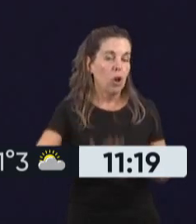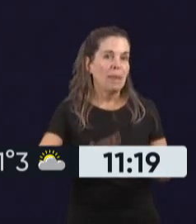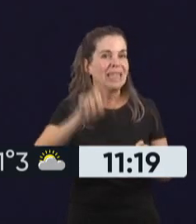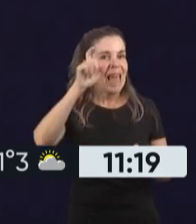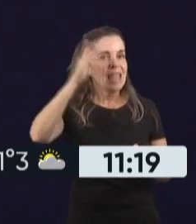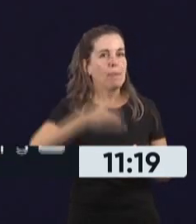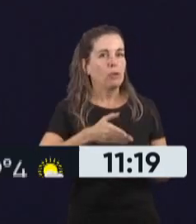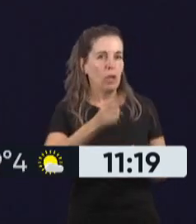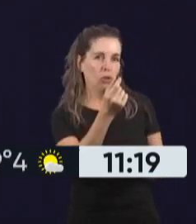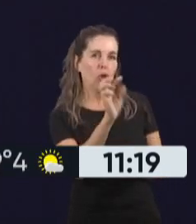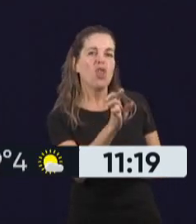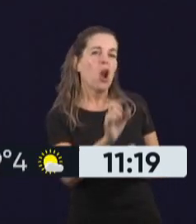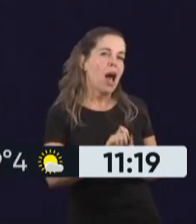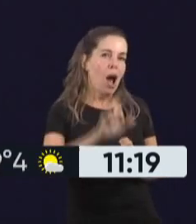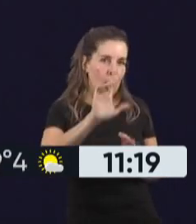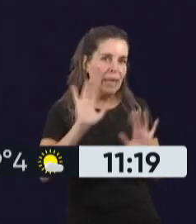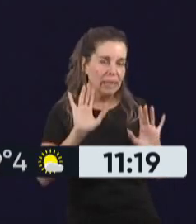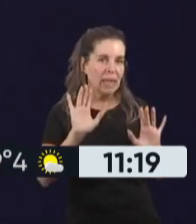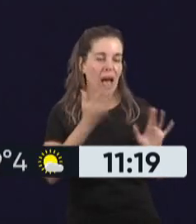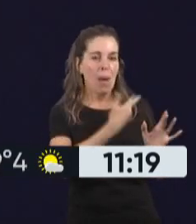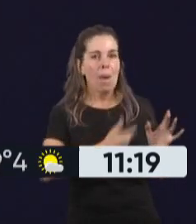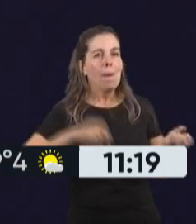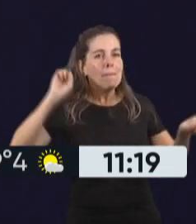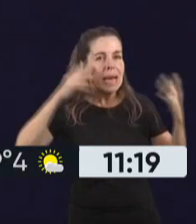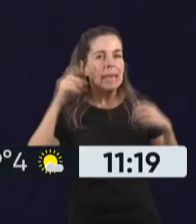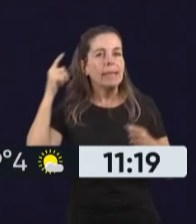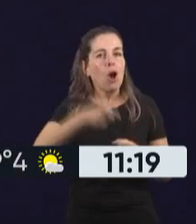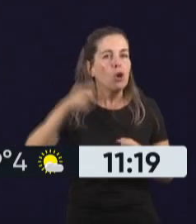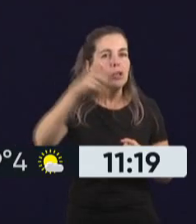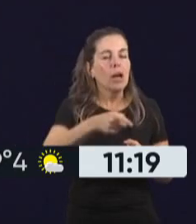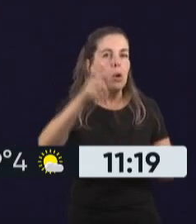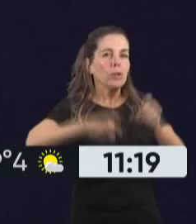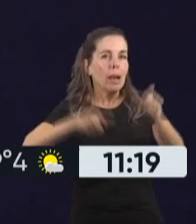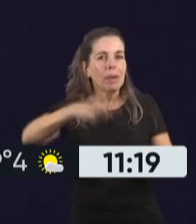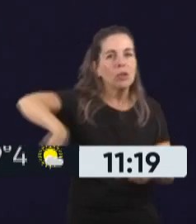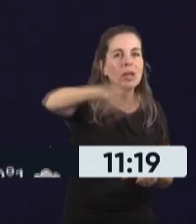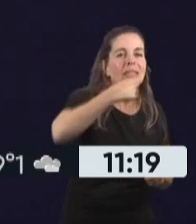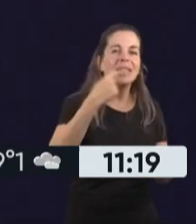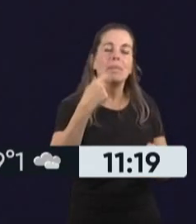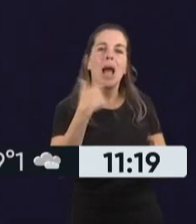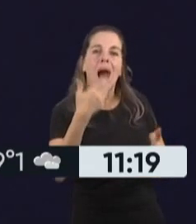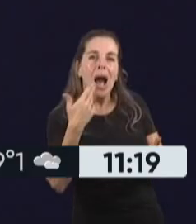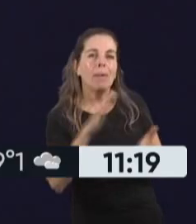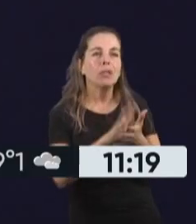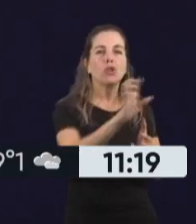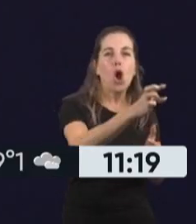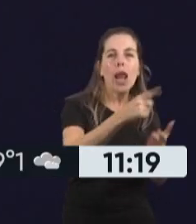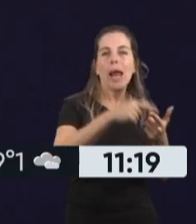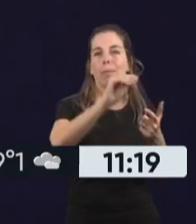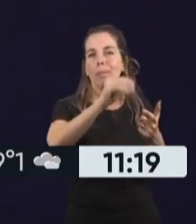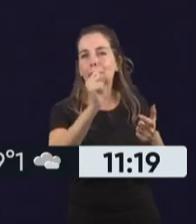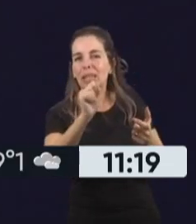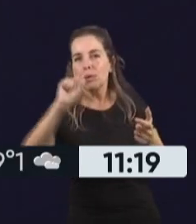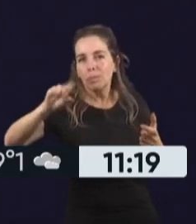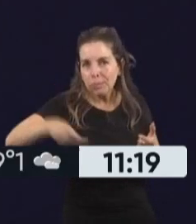tal caso lo que el presidente refiere como los devaluadores seriales o el grupo de los devaluadores es esta